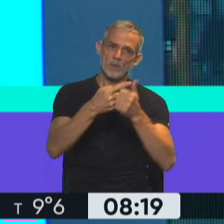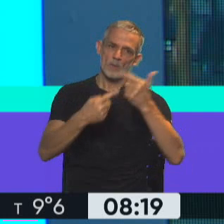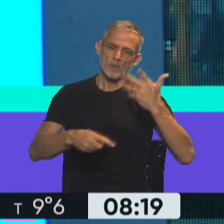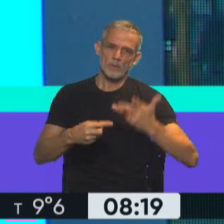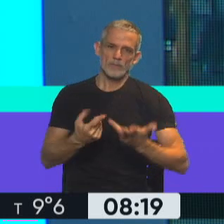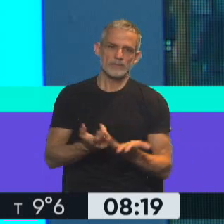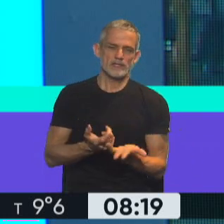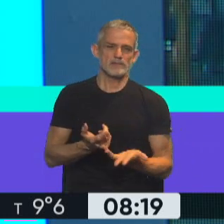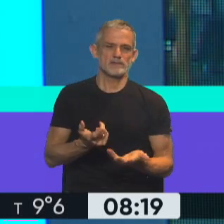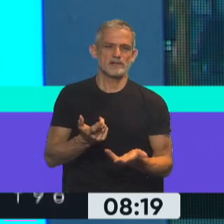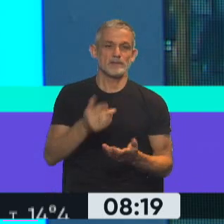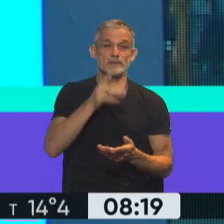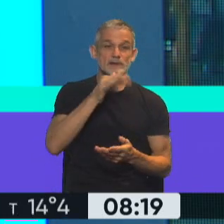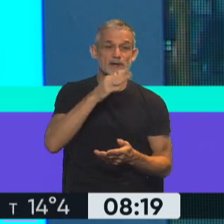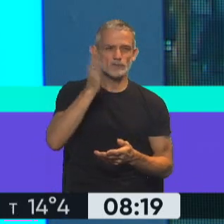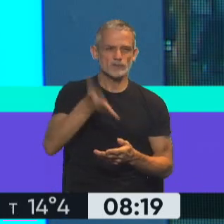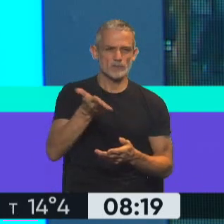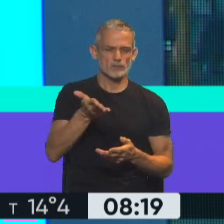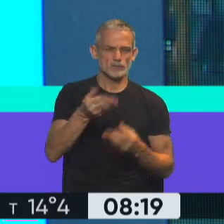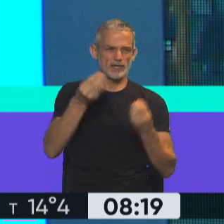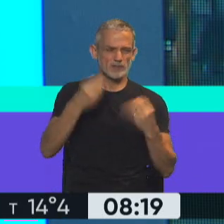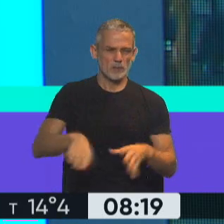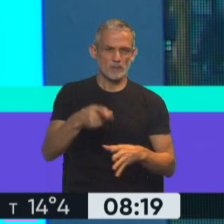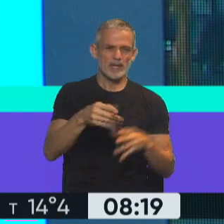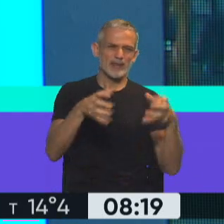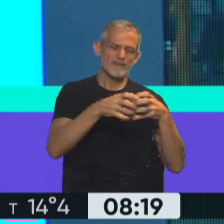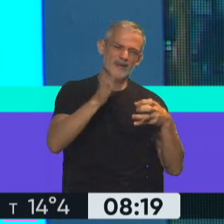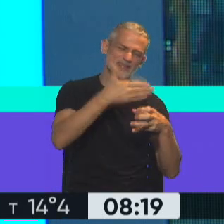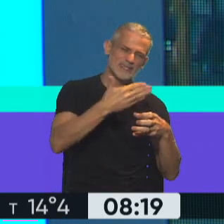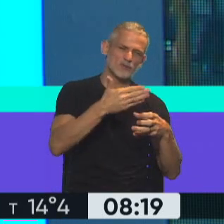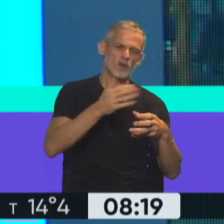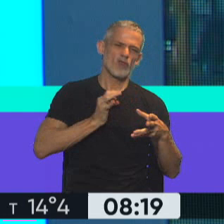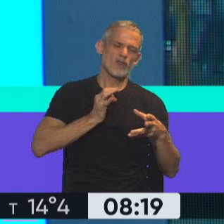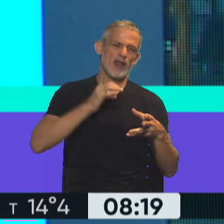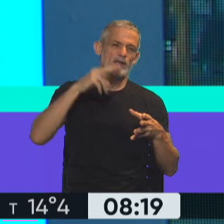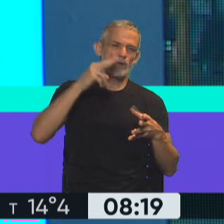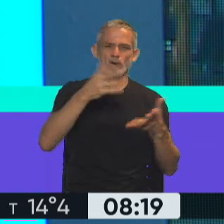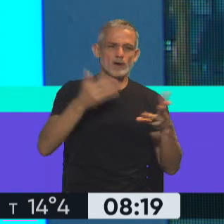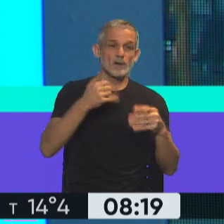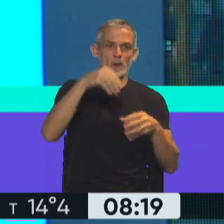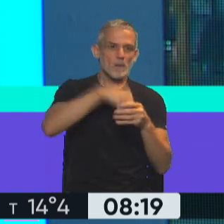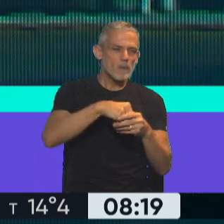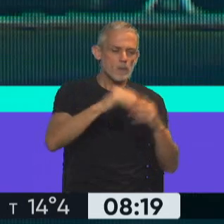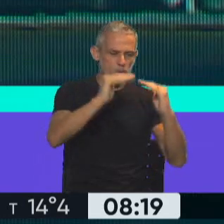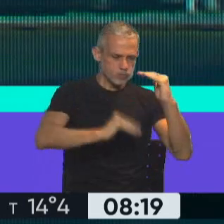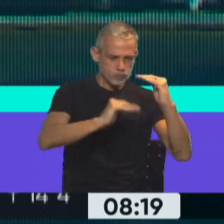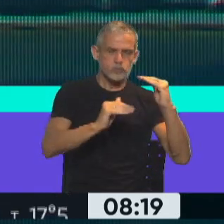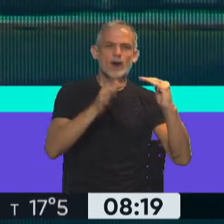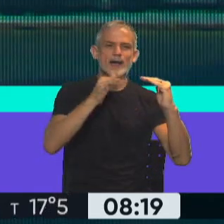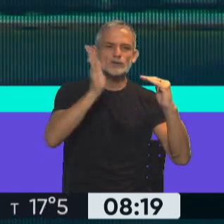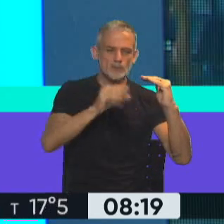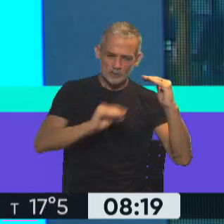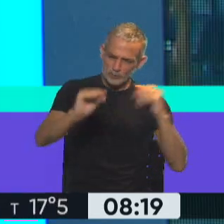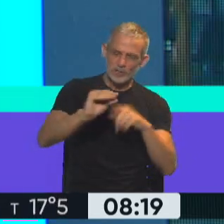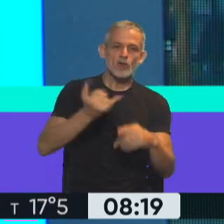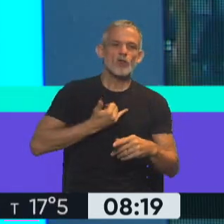Son más alrededor de 14 puntos que se perdieron desde el Frente de Todos del 2000. Bueno, hay que ver a dónde fueron esos, por decir unos 14 puntos, cuántos